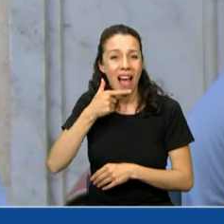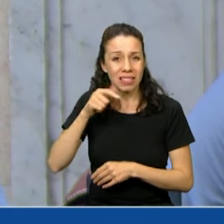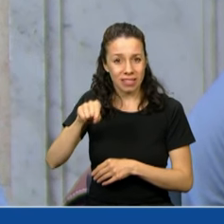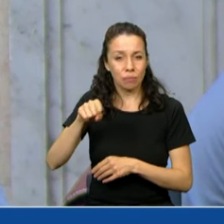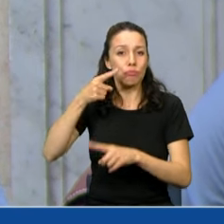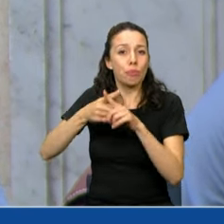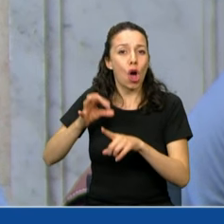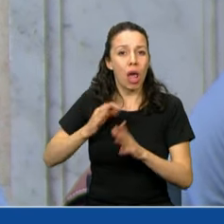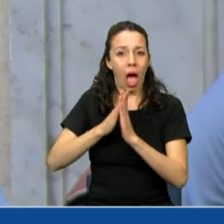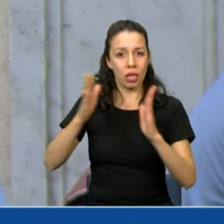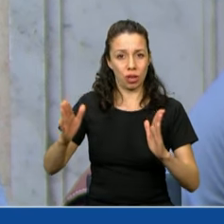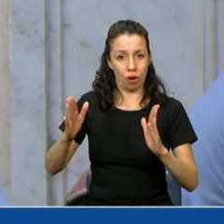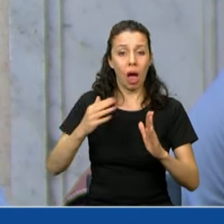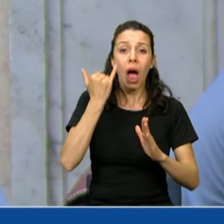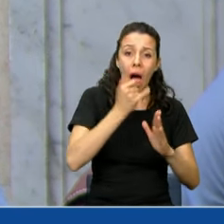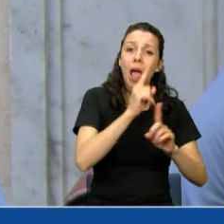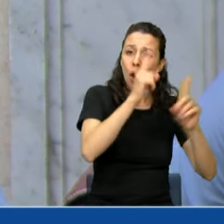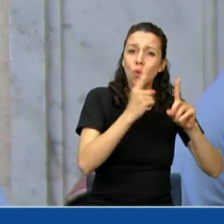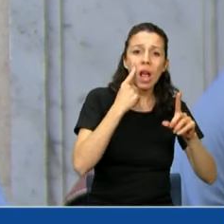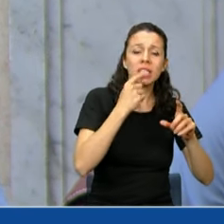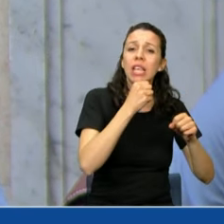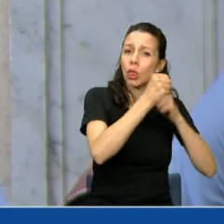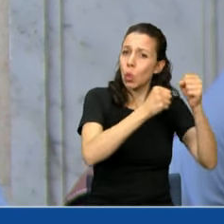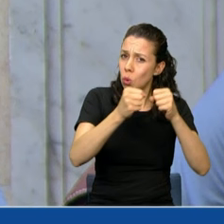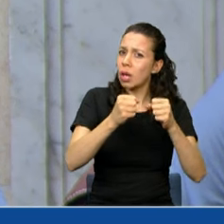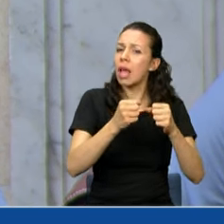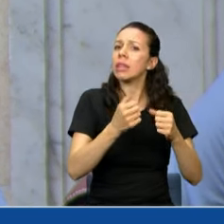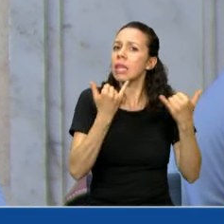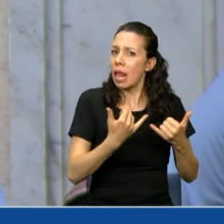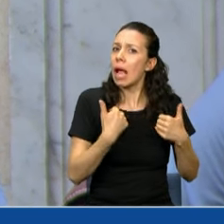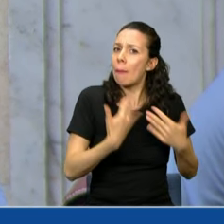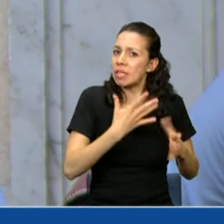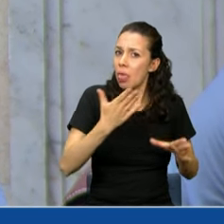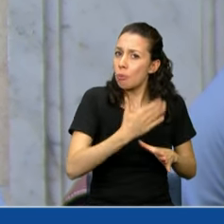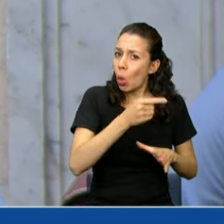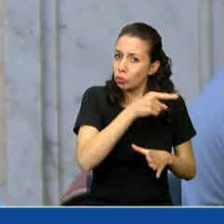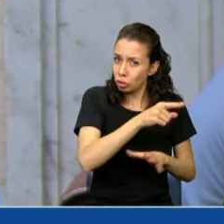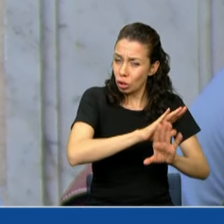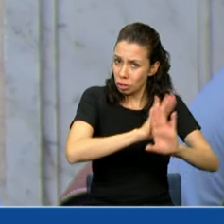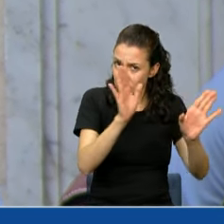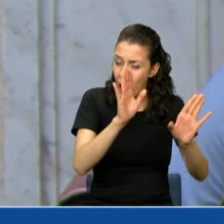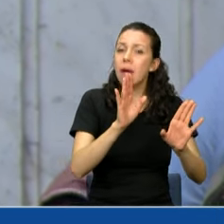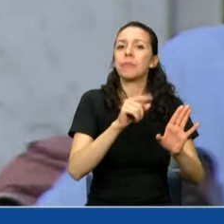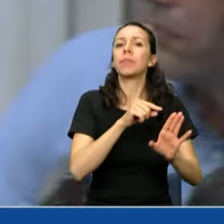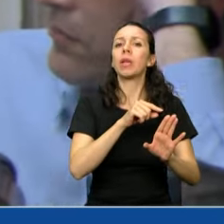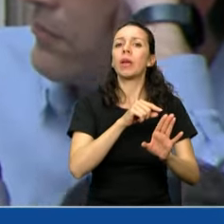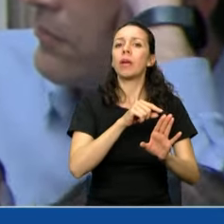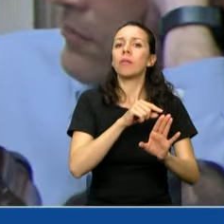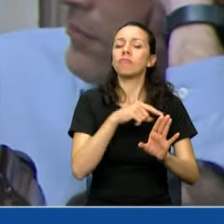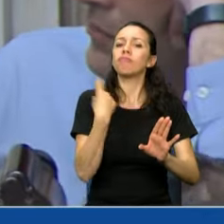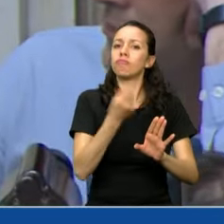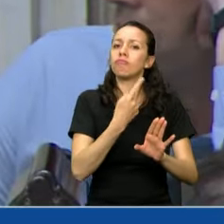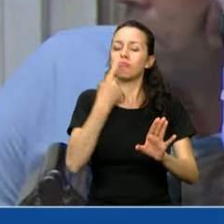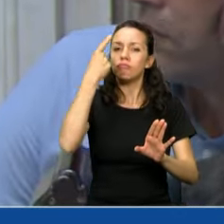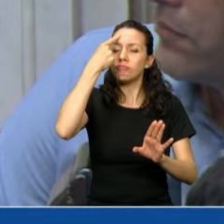ya hay capacidad instalada ahí tuvimos la posibilidad de acceder a aceptar